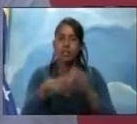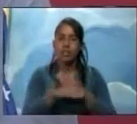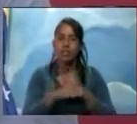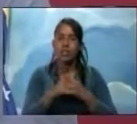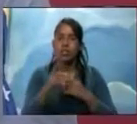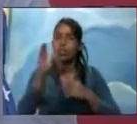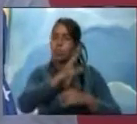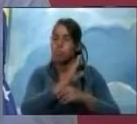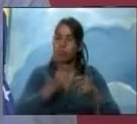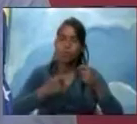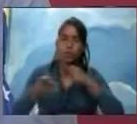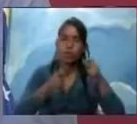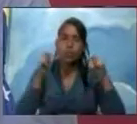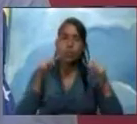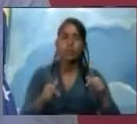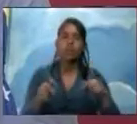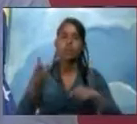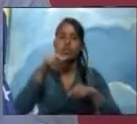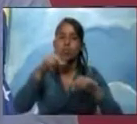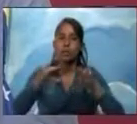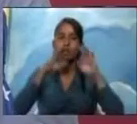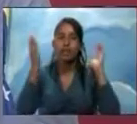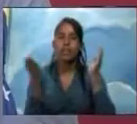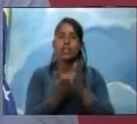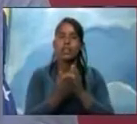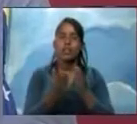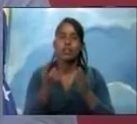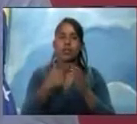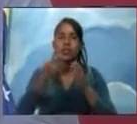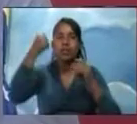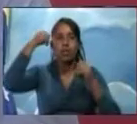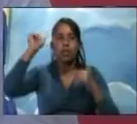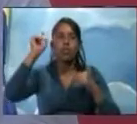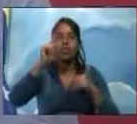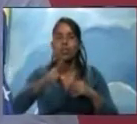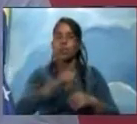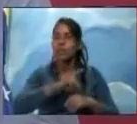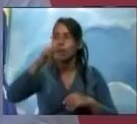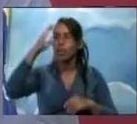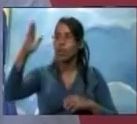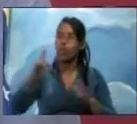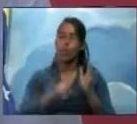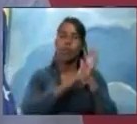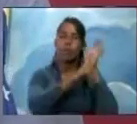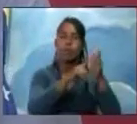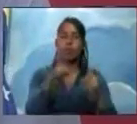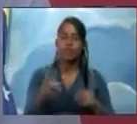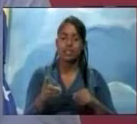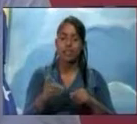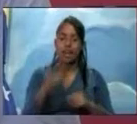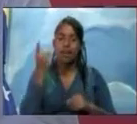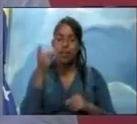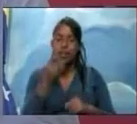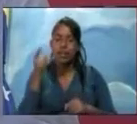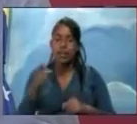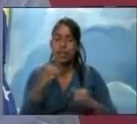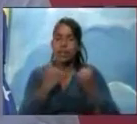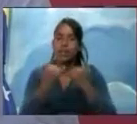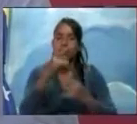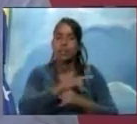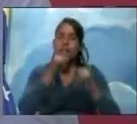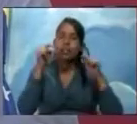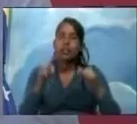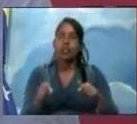van a tomar dominio acá sobre esta tierra. Pero recordando también que Dios le muestra a Daniel el final de todo